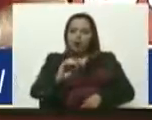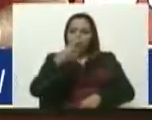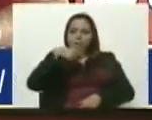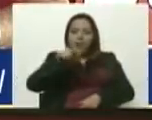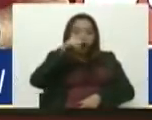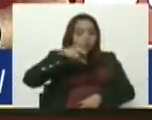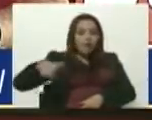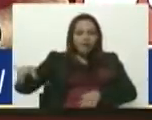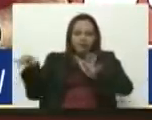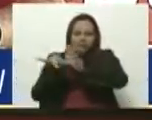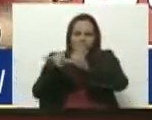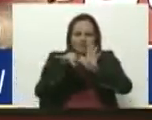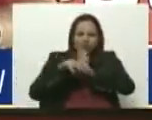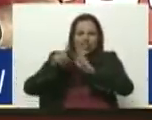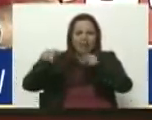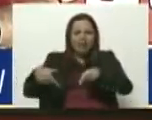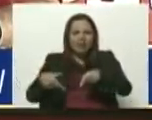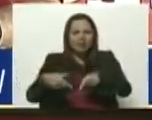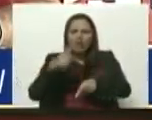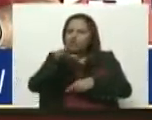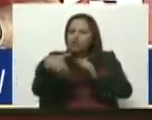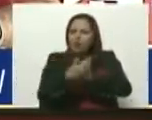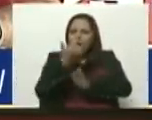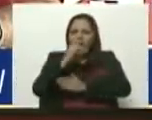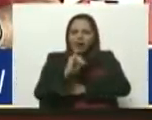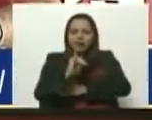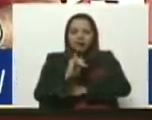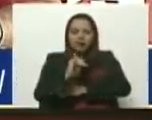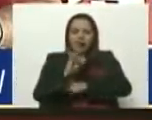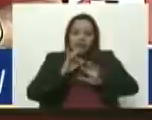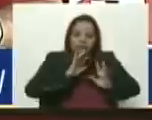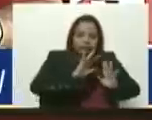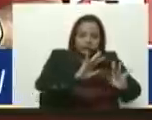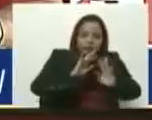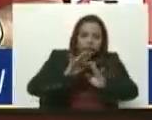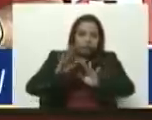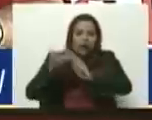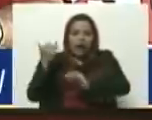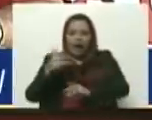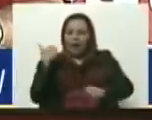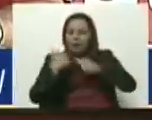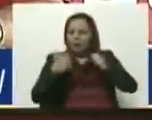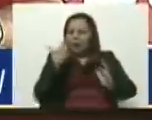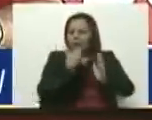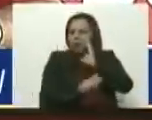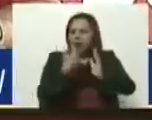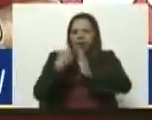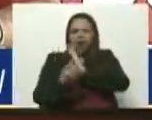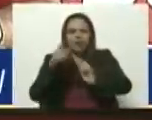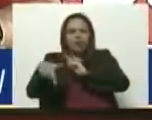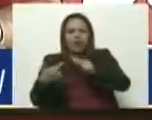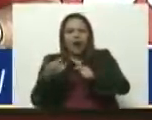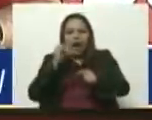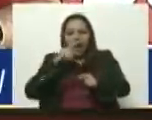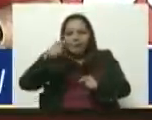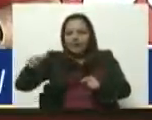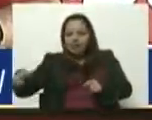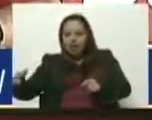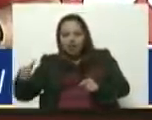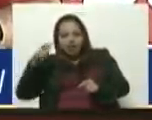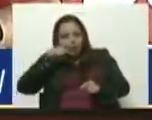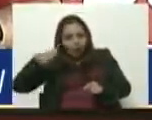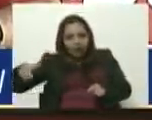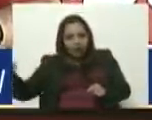cercanos también todos los que estuvieron que andaban fueron de andaban huyendo después fueron detectados por nuestro